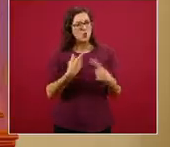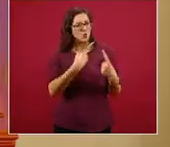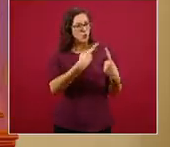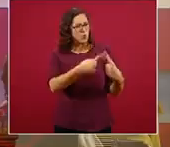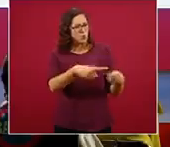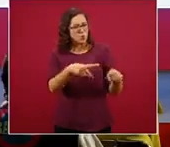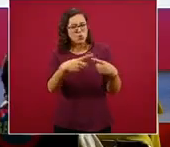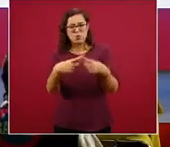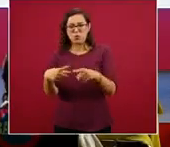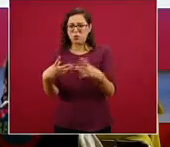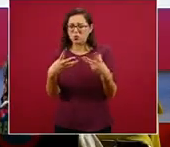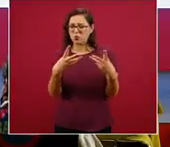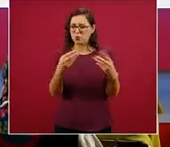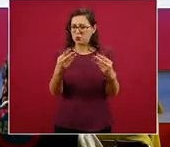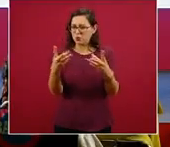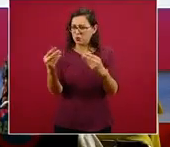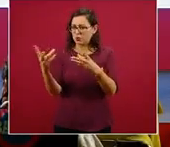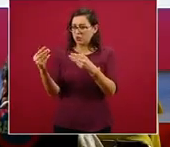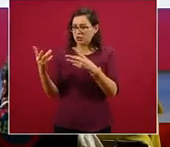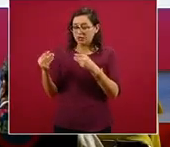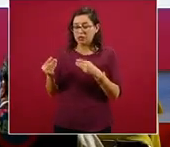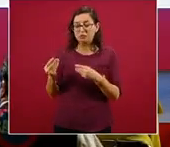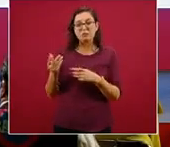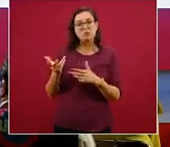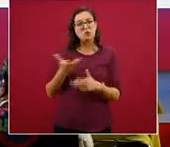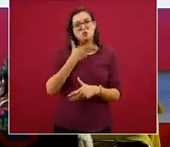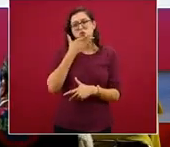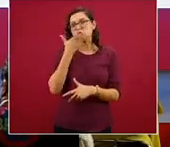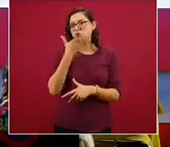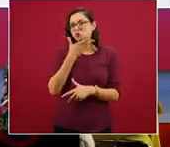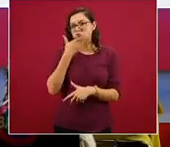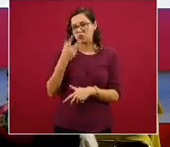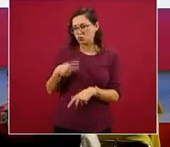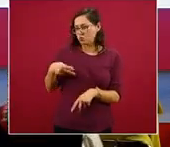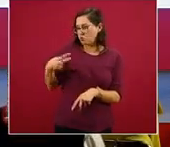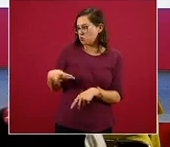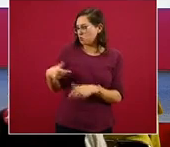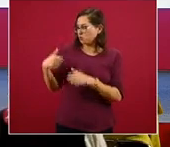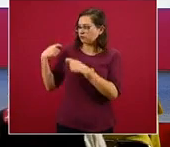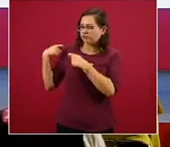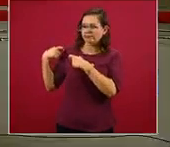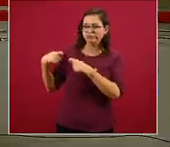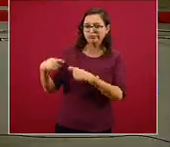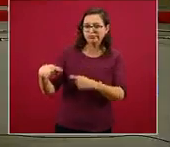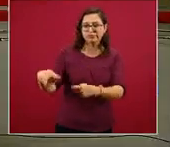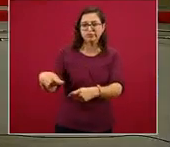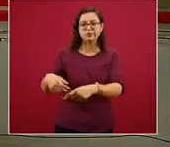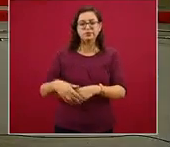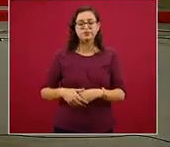adaptadas, resultado de sistemas agrícolas tradicionales y culturalmente apropiados. Adelante.